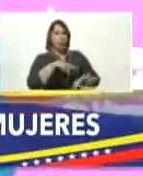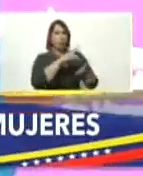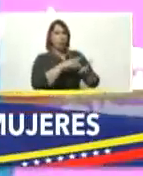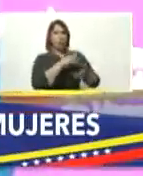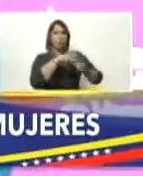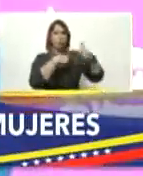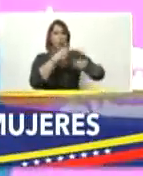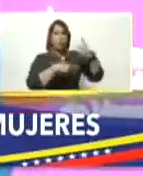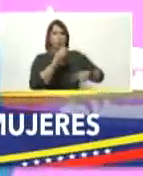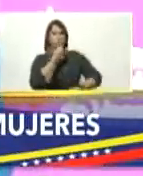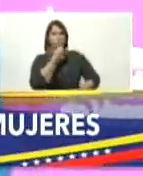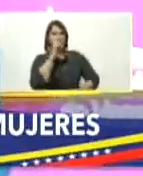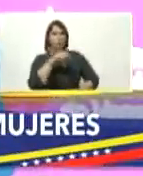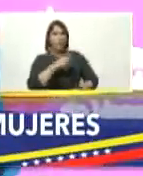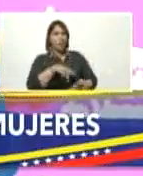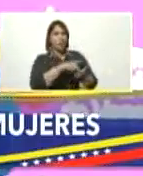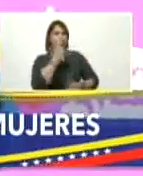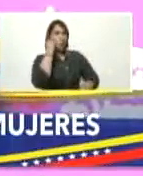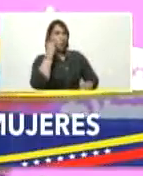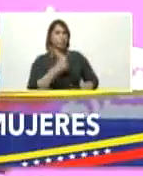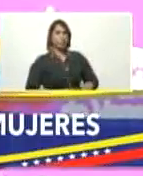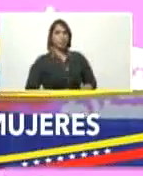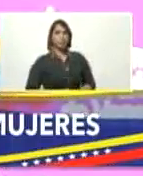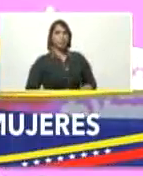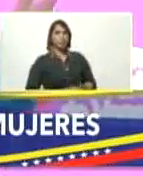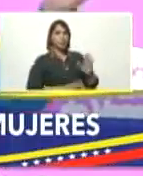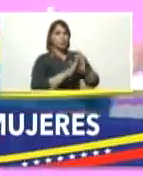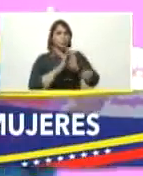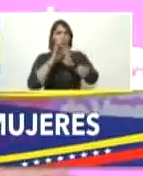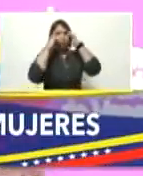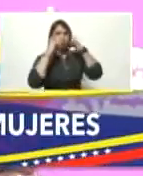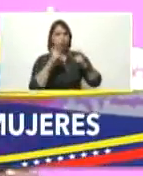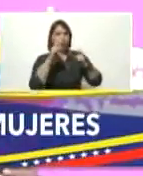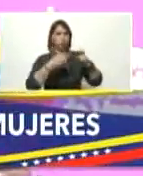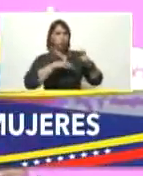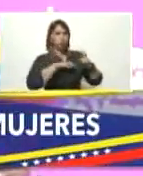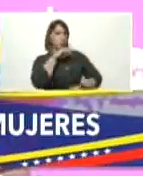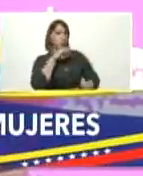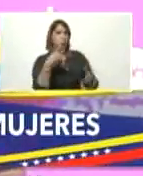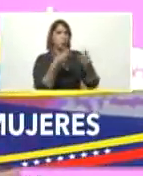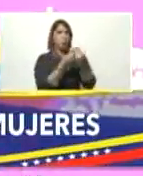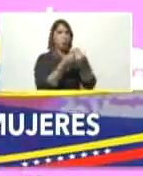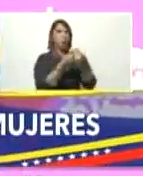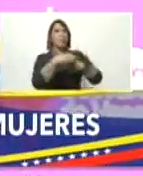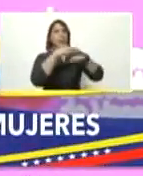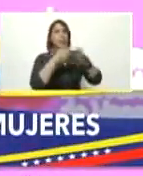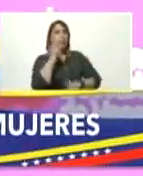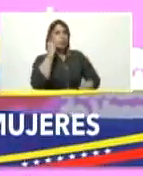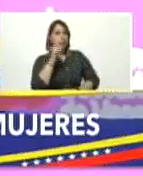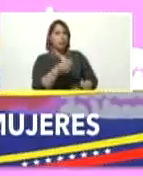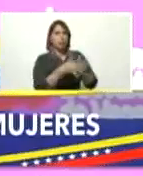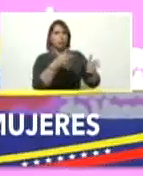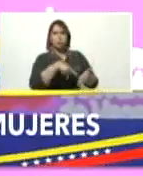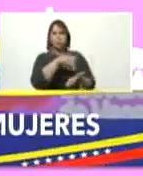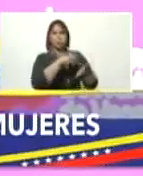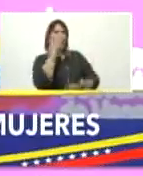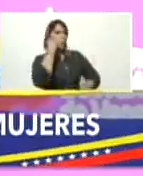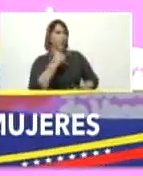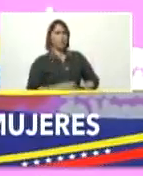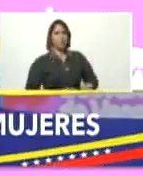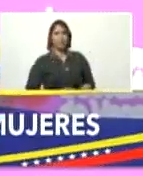alimentos, la participación de la mujer para el emprendimiento, lo hemos hablado con la ministra Diva, una gran participación de la